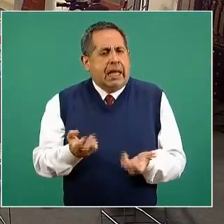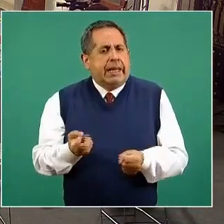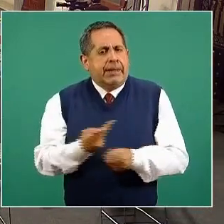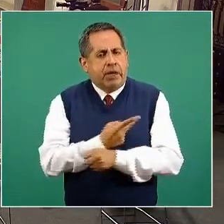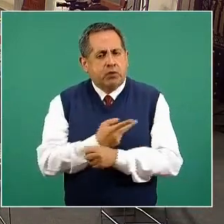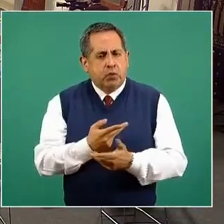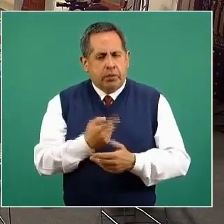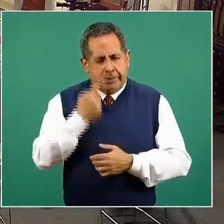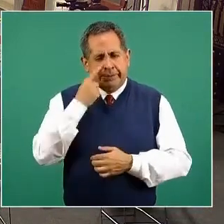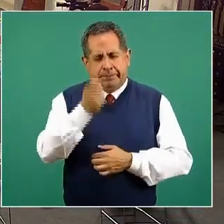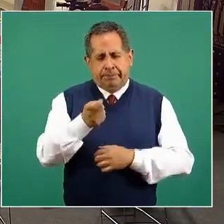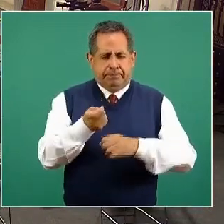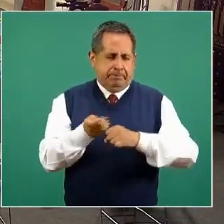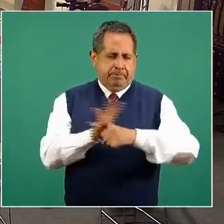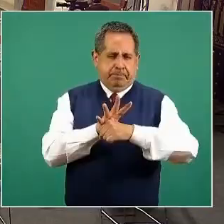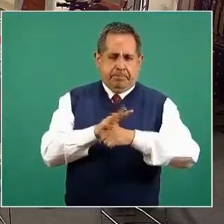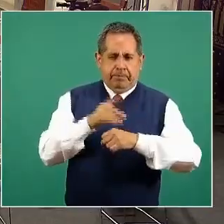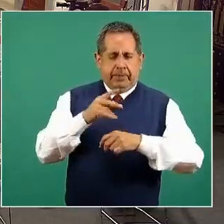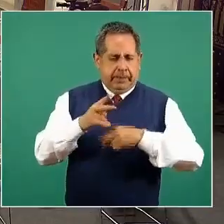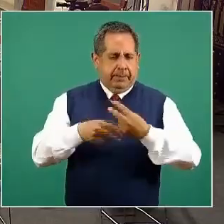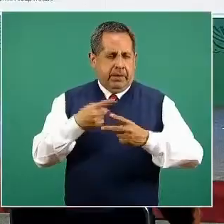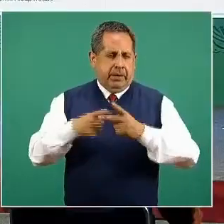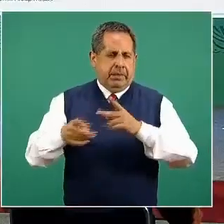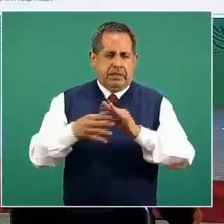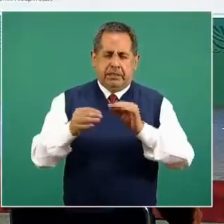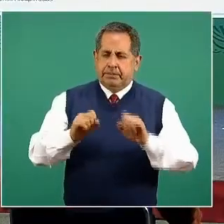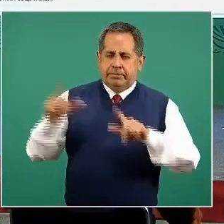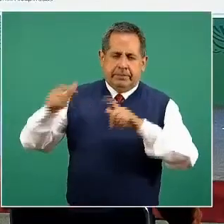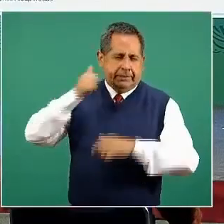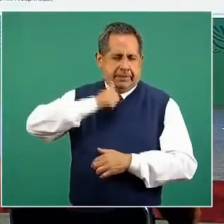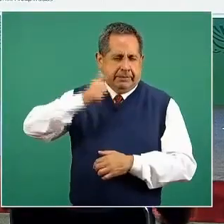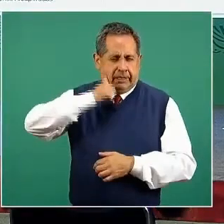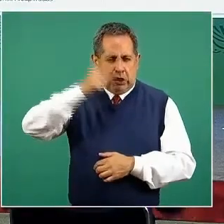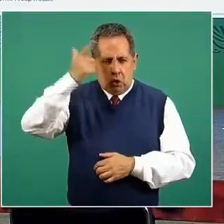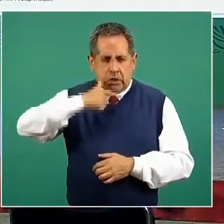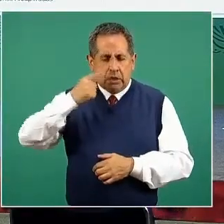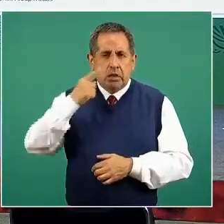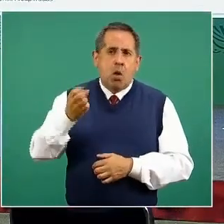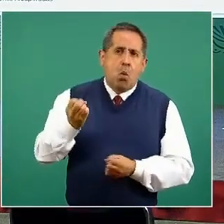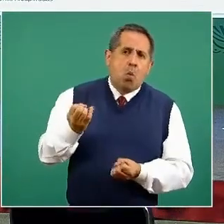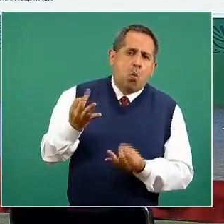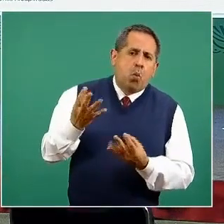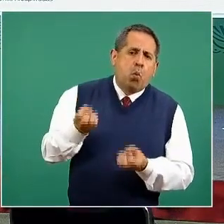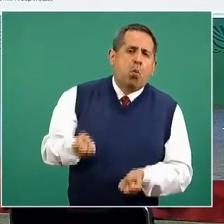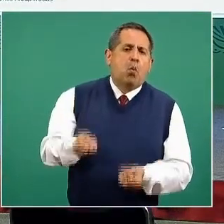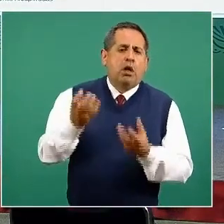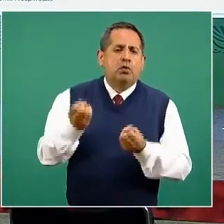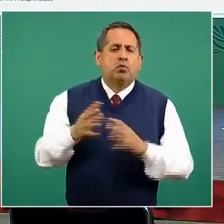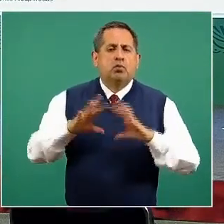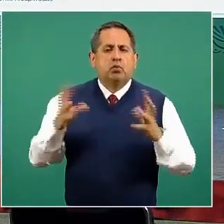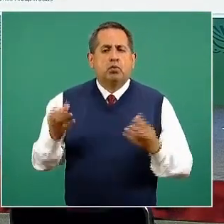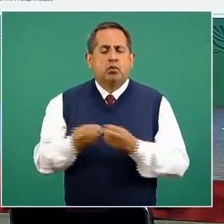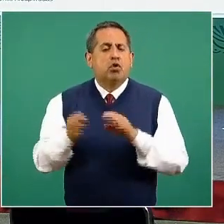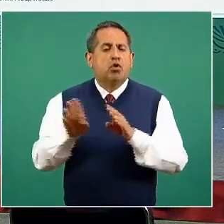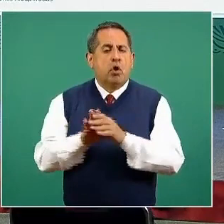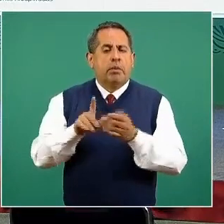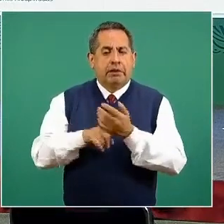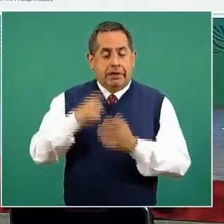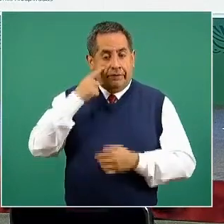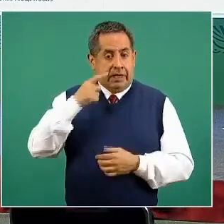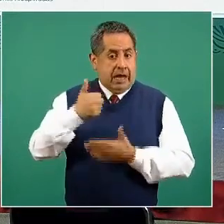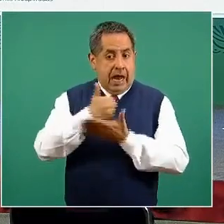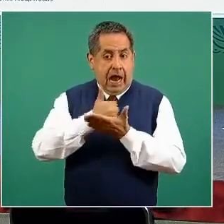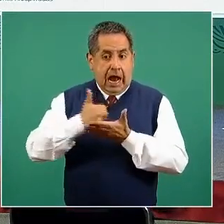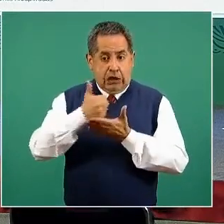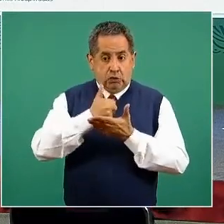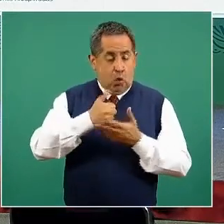epidemia de COVID-19. Iniciamos como todas las noches actualizando los números que conforman la línea de color azul, que es